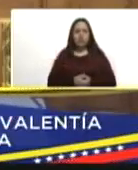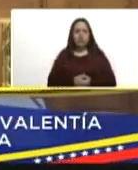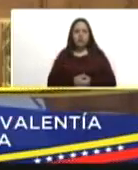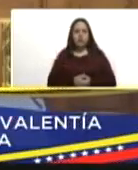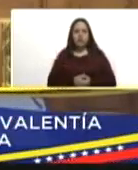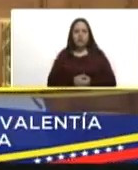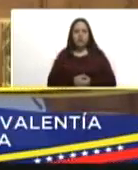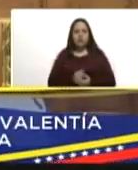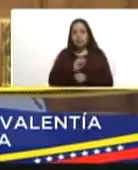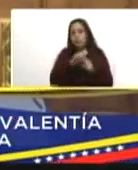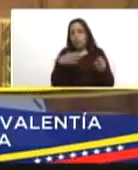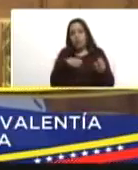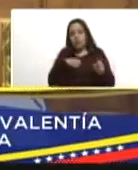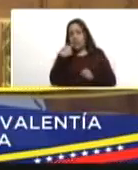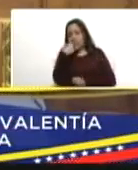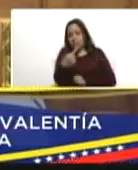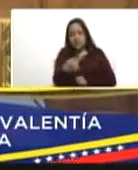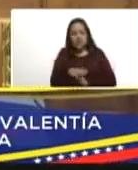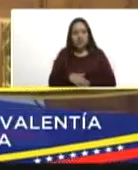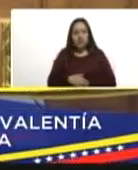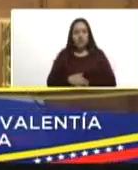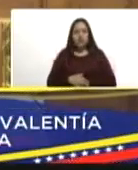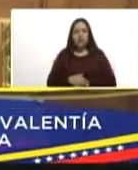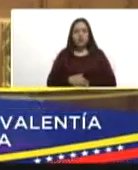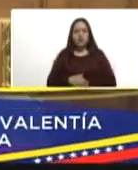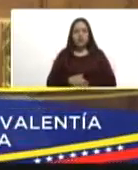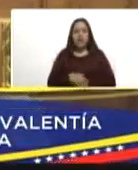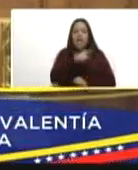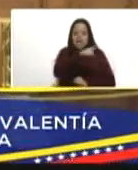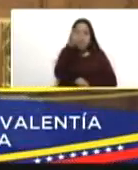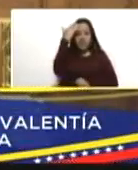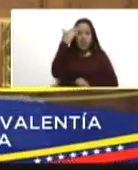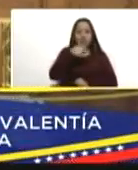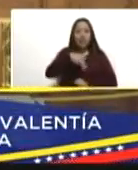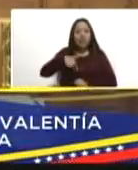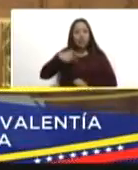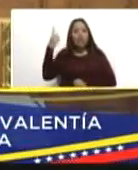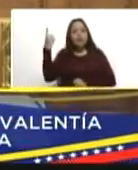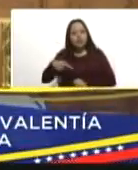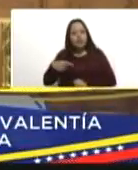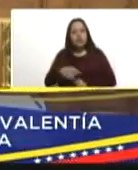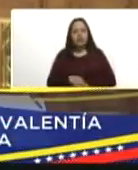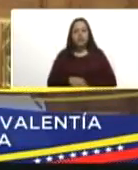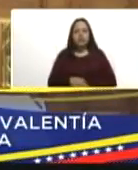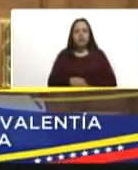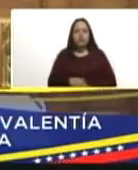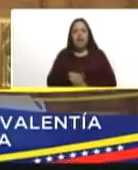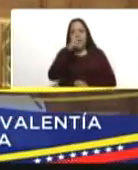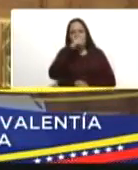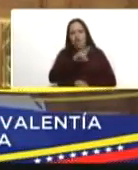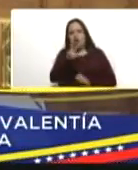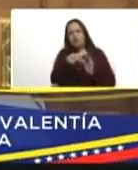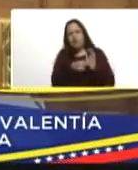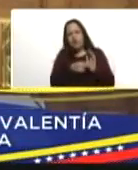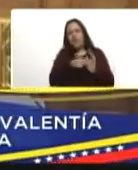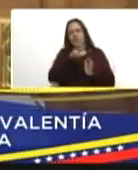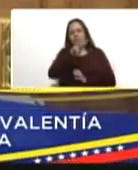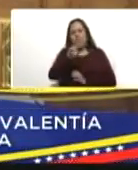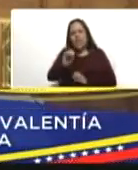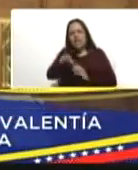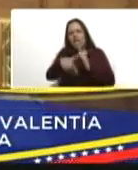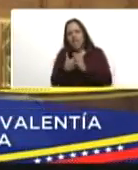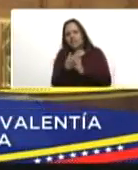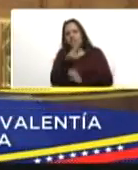indecible HM él sabía que nosotros estábamos también 2020 21 22 y